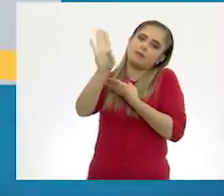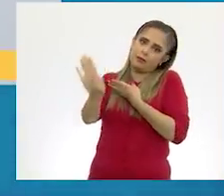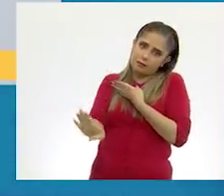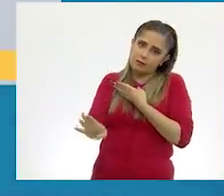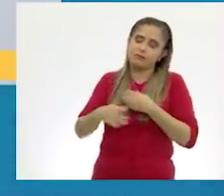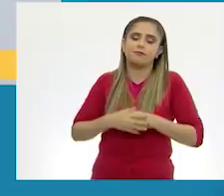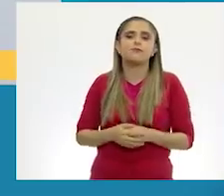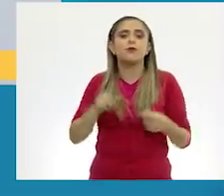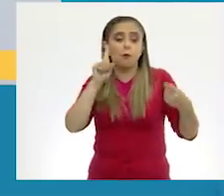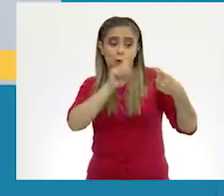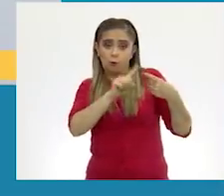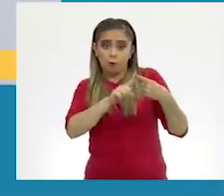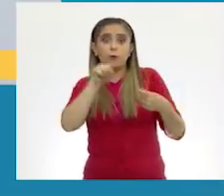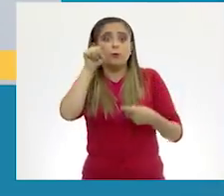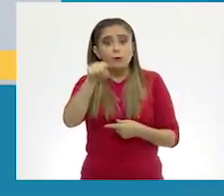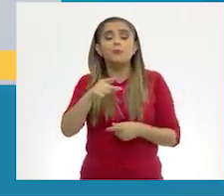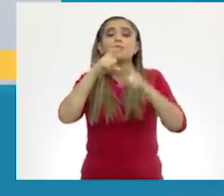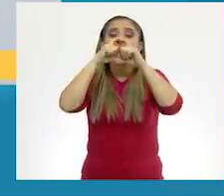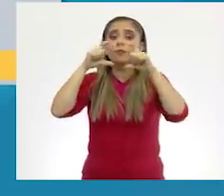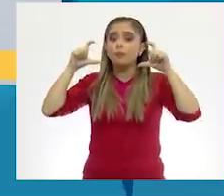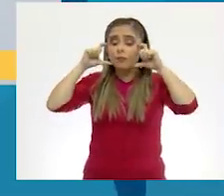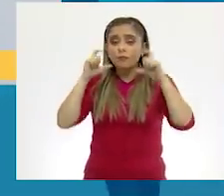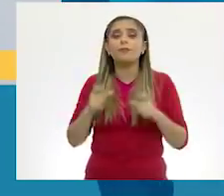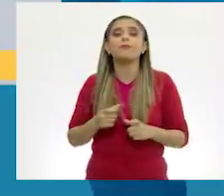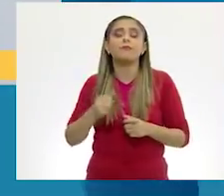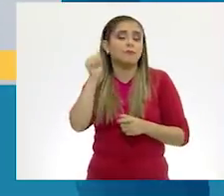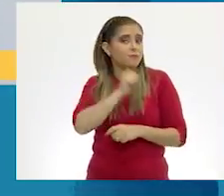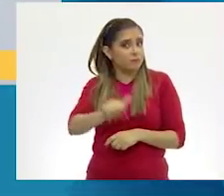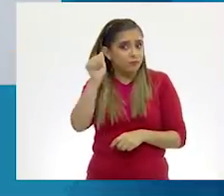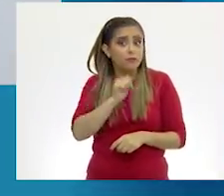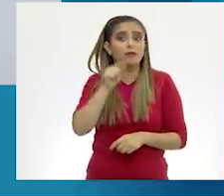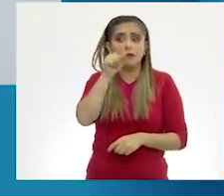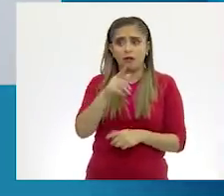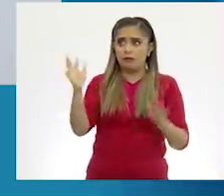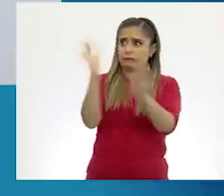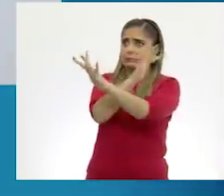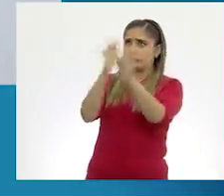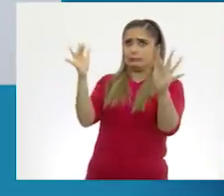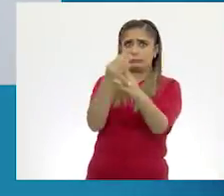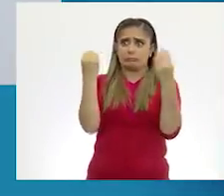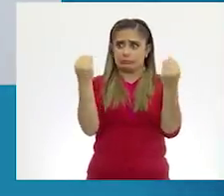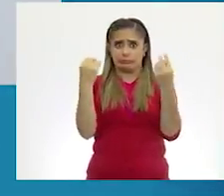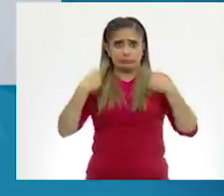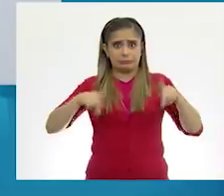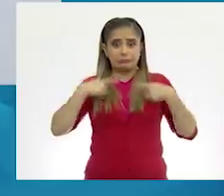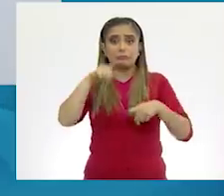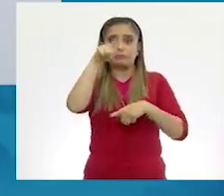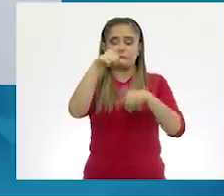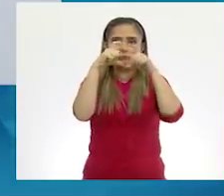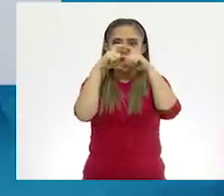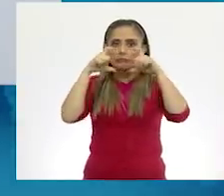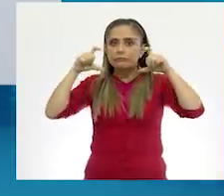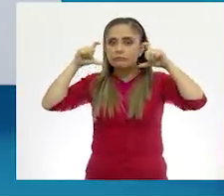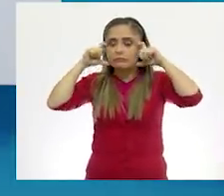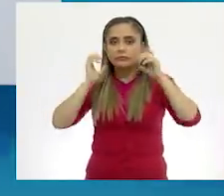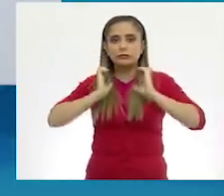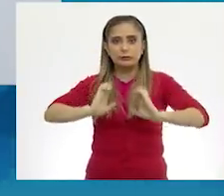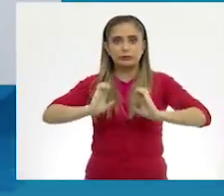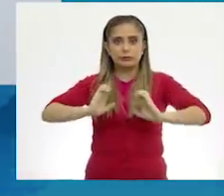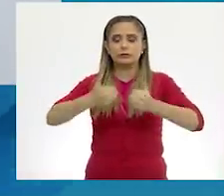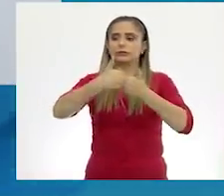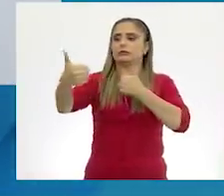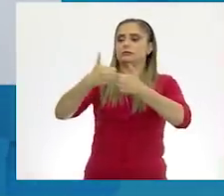Una de ellas es utilizar el cubrebocas cuando haya mucha gente alrededor y también mantener la